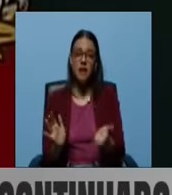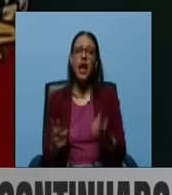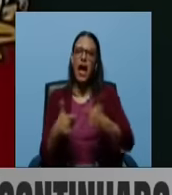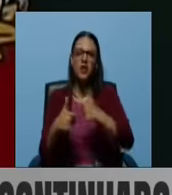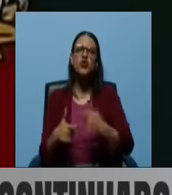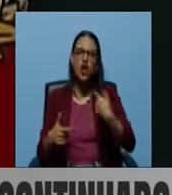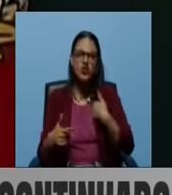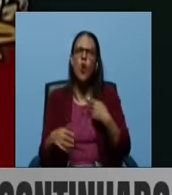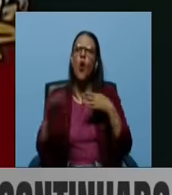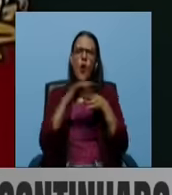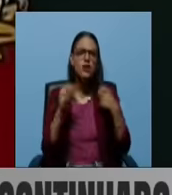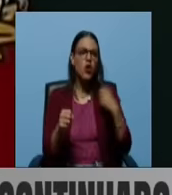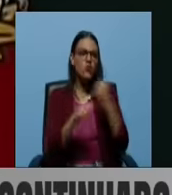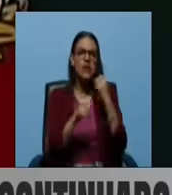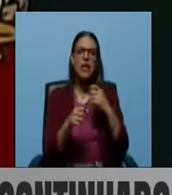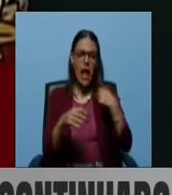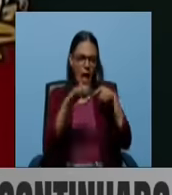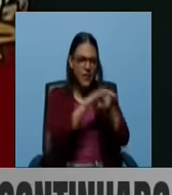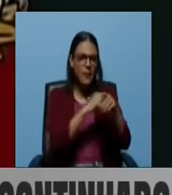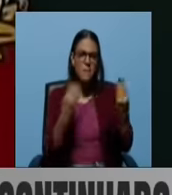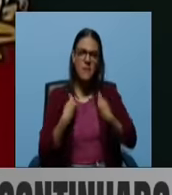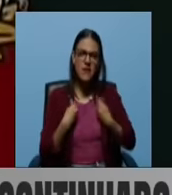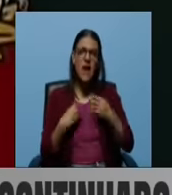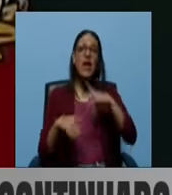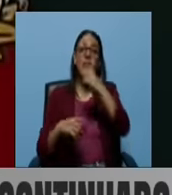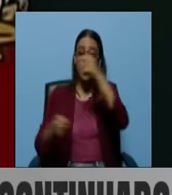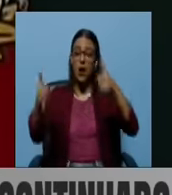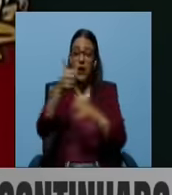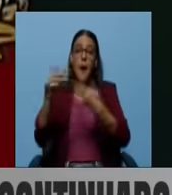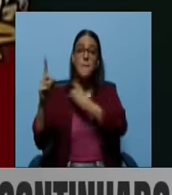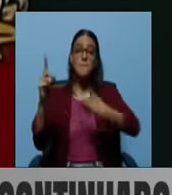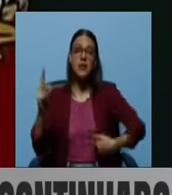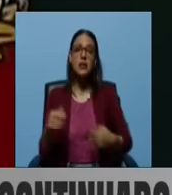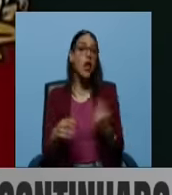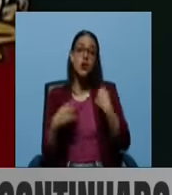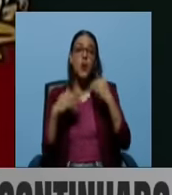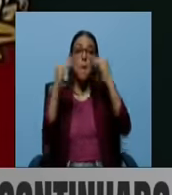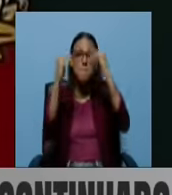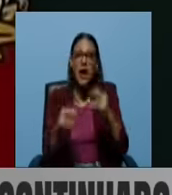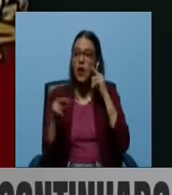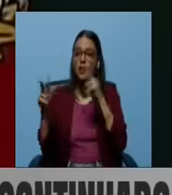Entonces, bueno, conseguí un apartamento por aquí, y después me nombró vicepresidente y menos veía a la familia.